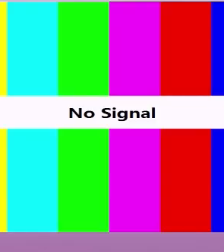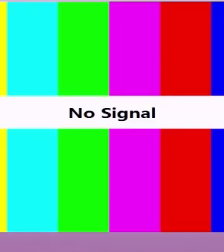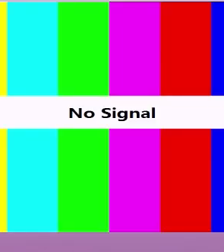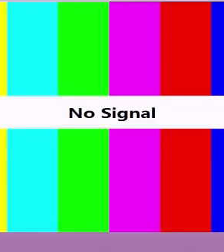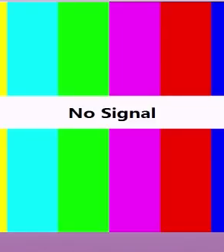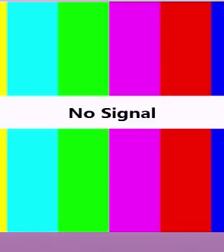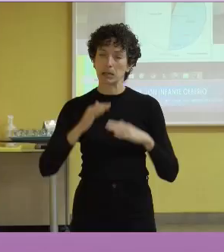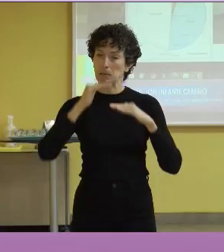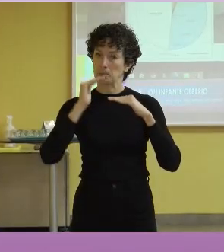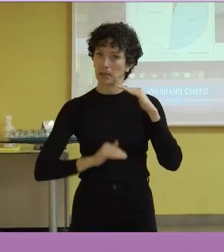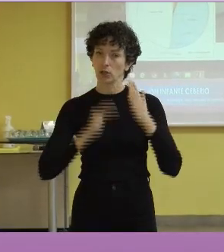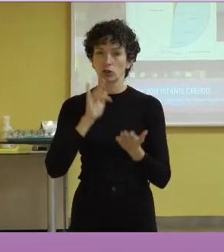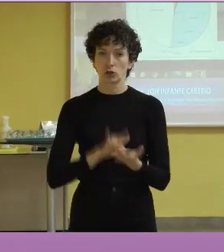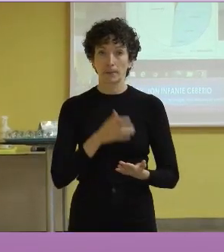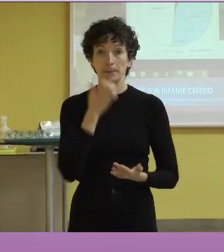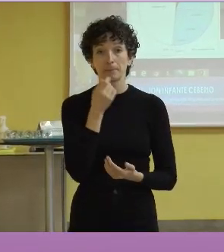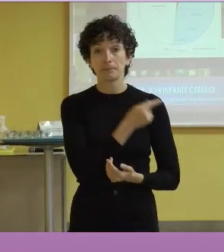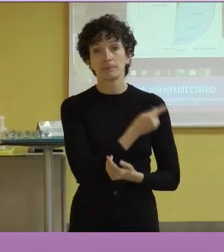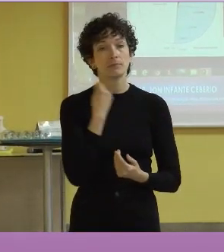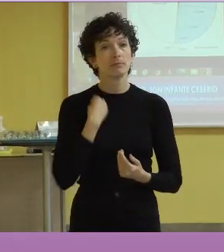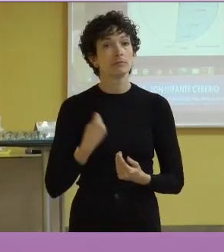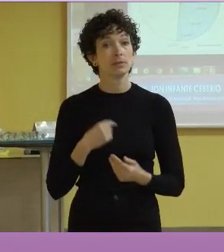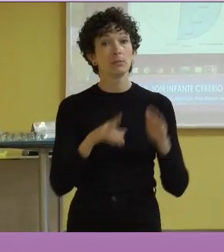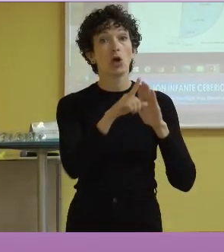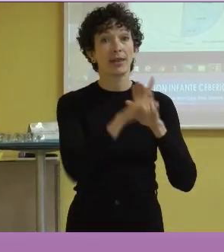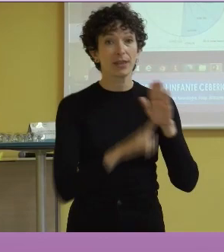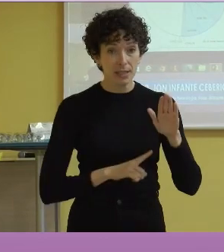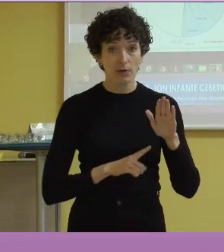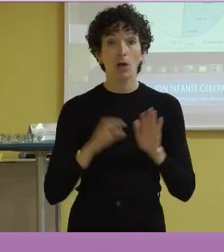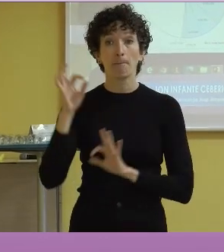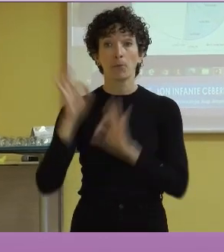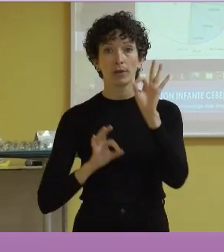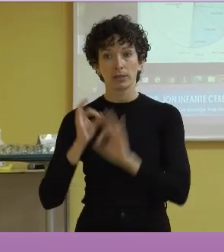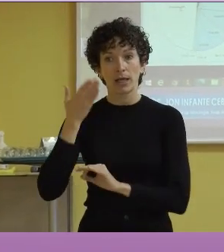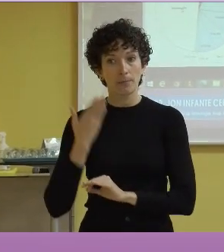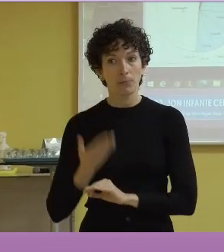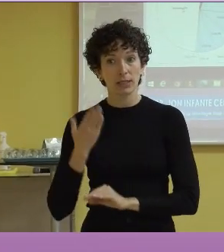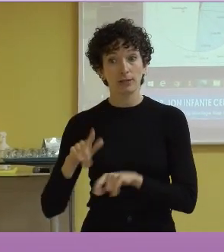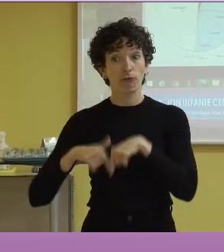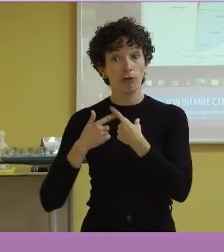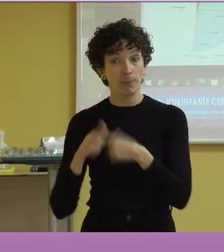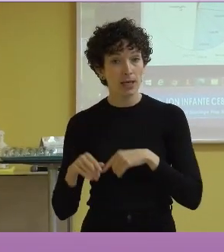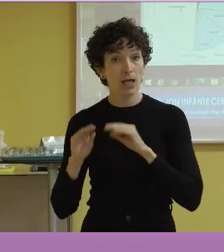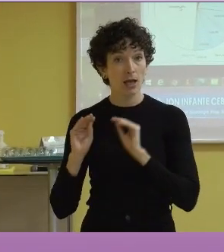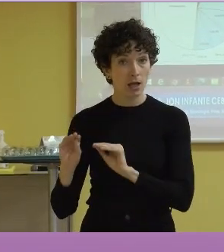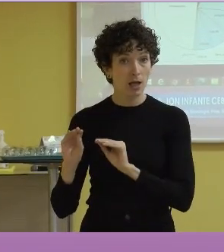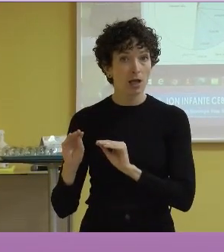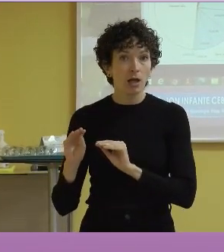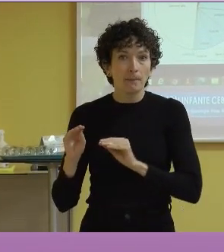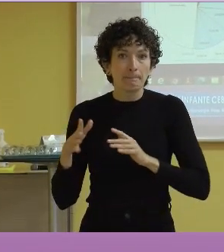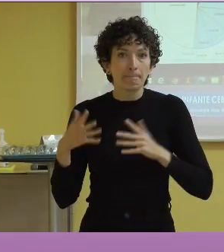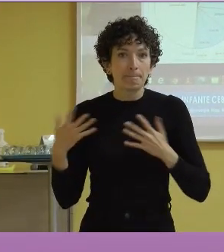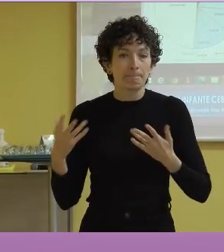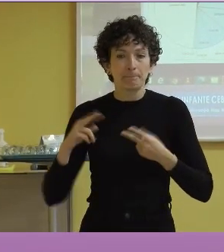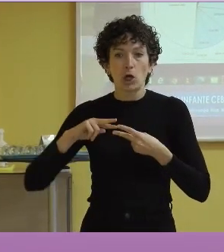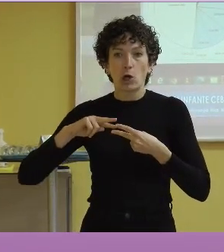frecuencia muchísimo menor, y aquí nos pasa un poco lo mismo que con las recesivas. Hay un porcentaje muy importante de las familias que no sabemos todavía